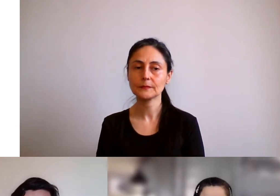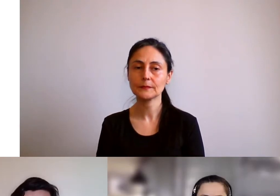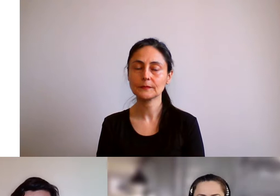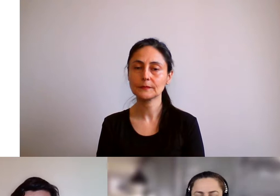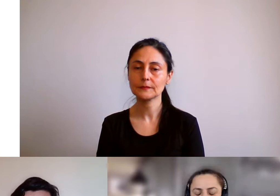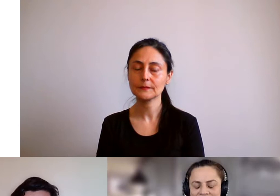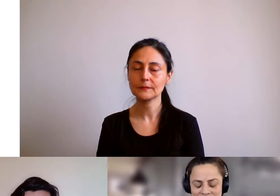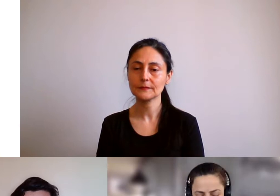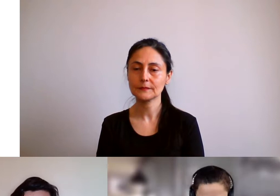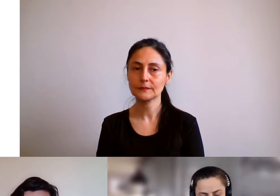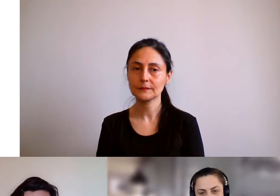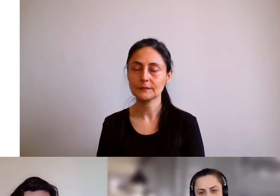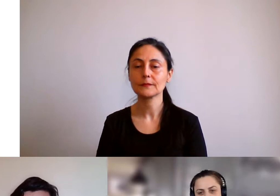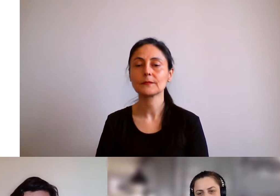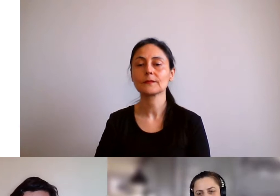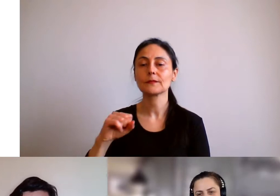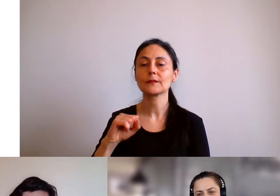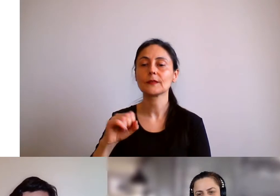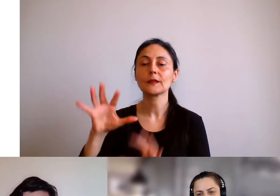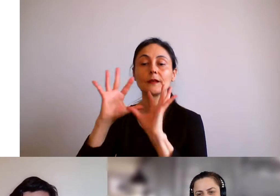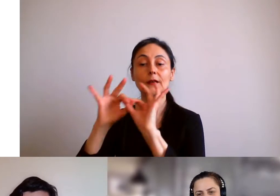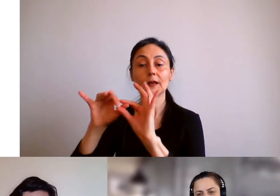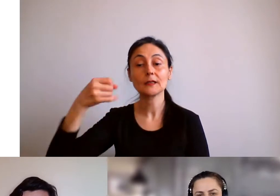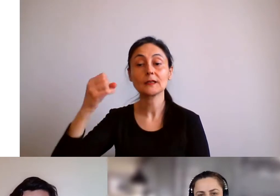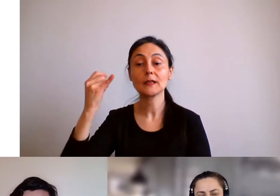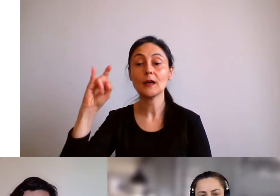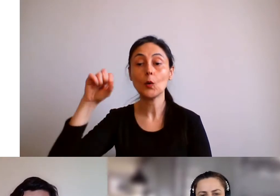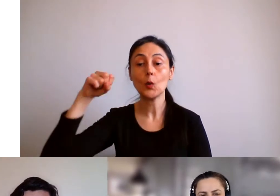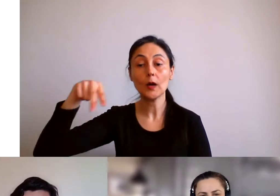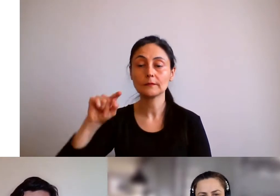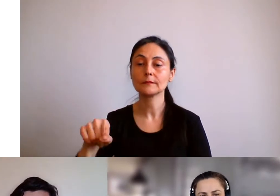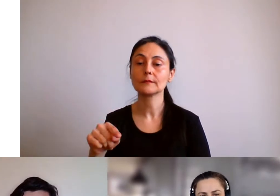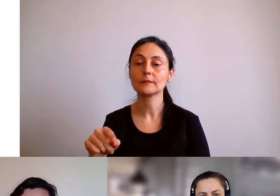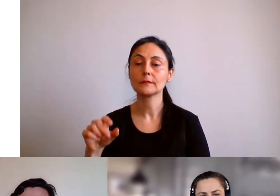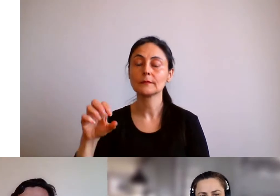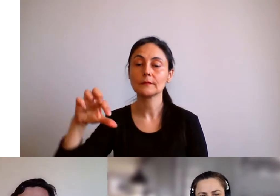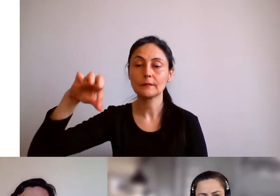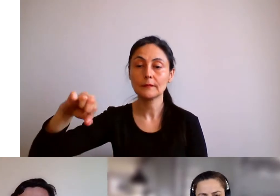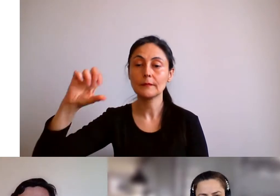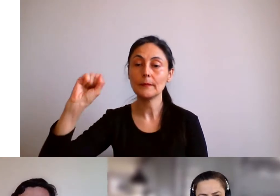Muchas gracias, Juan Carlos, por tu comentario. ¿Paola?